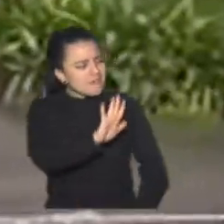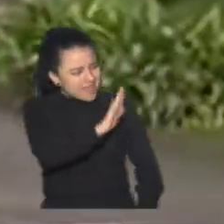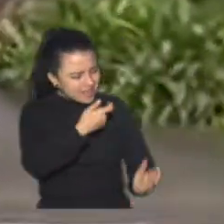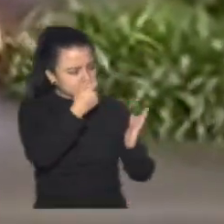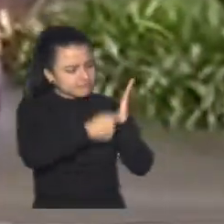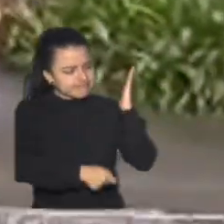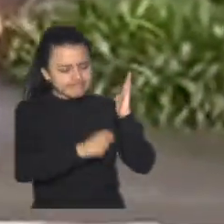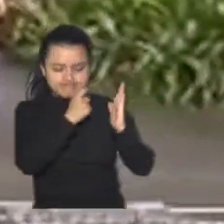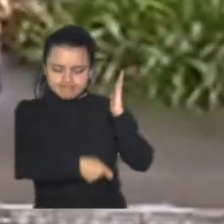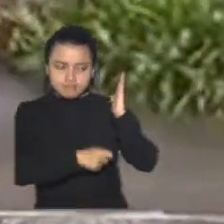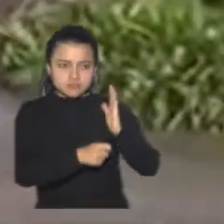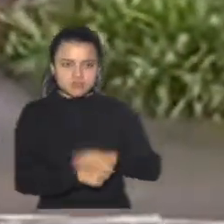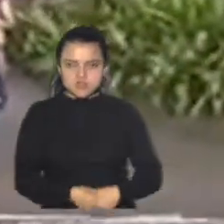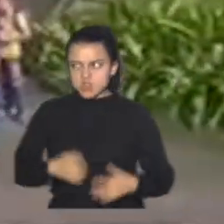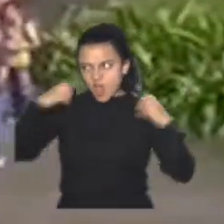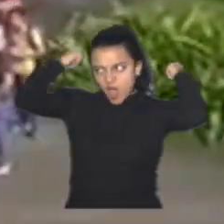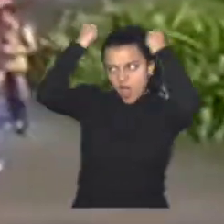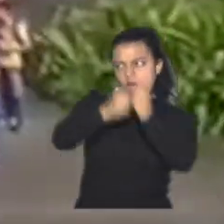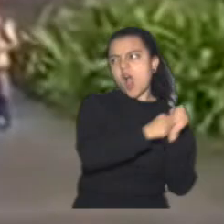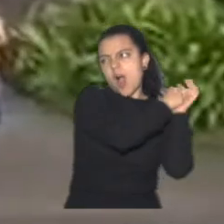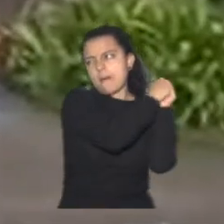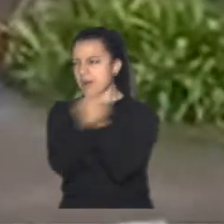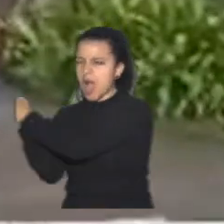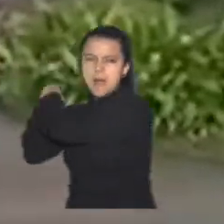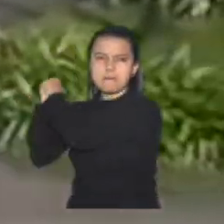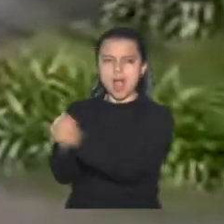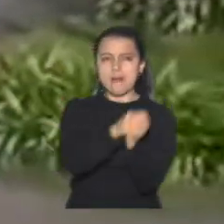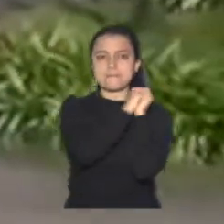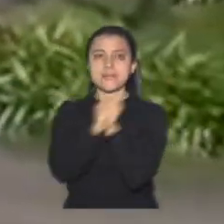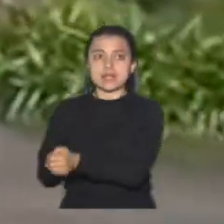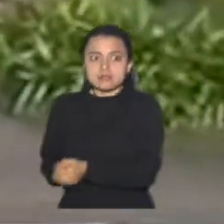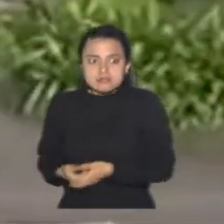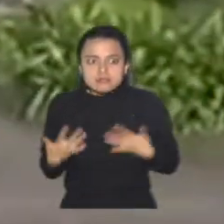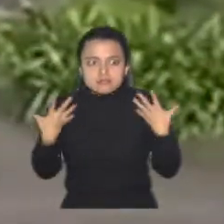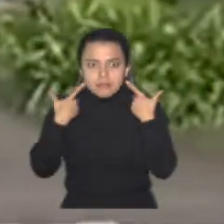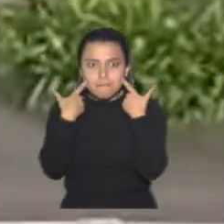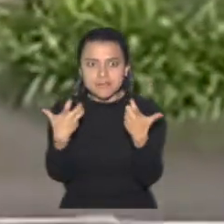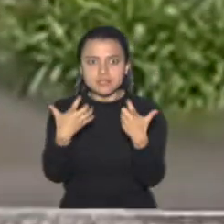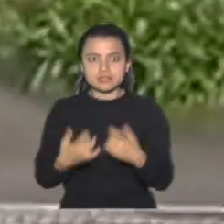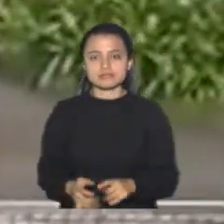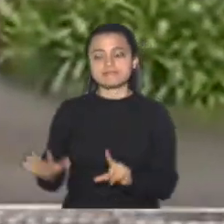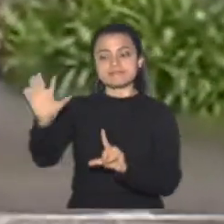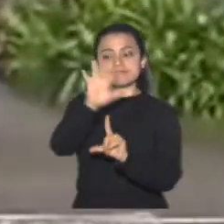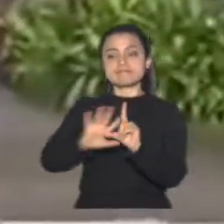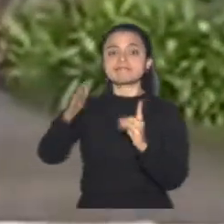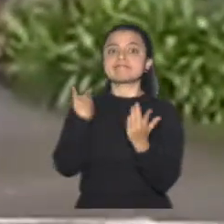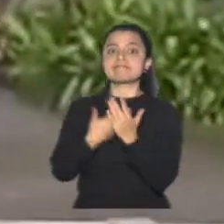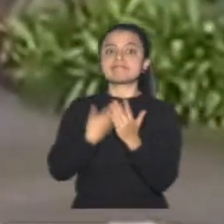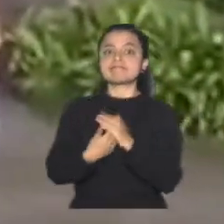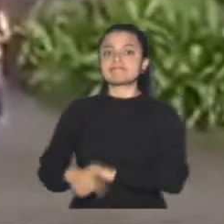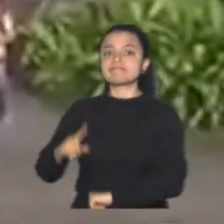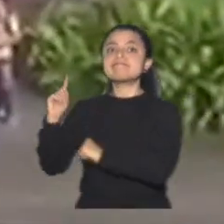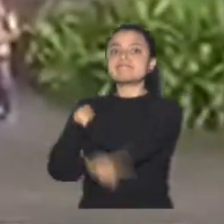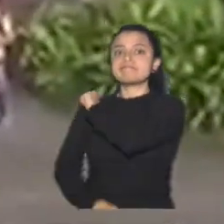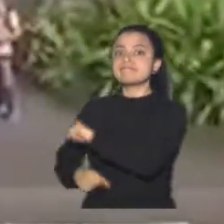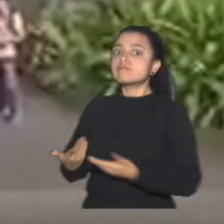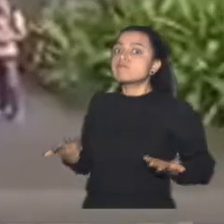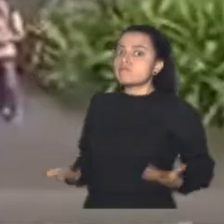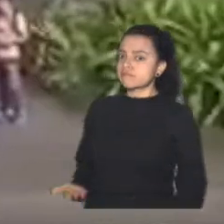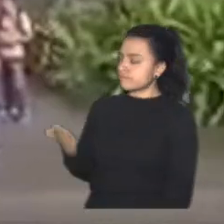comparendo éste lo atacó a golpes en un caso de intolerancia se analizan las imágenes para determinar